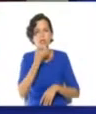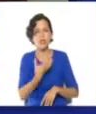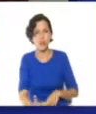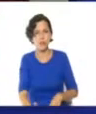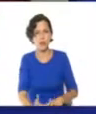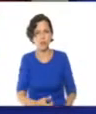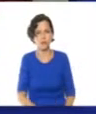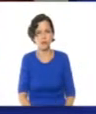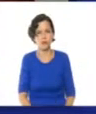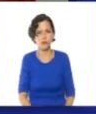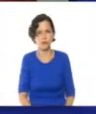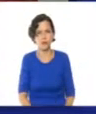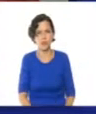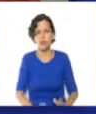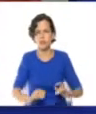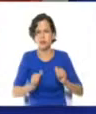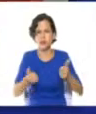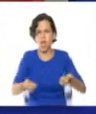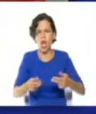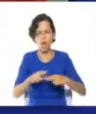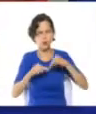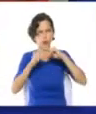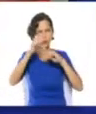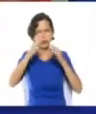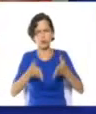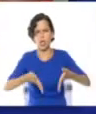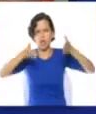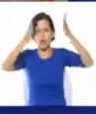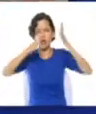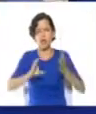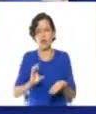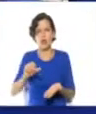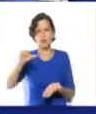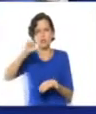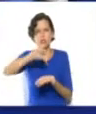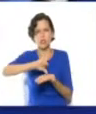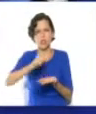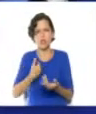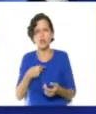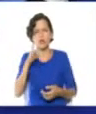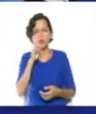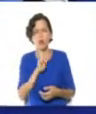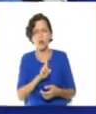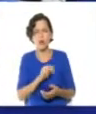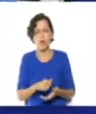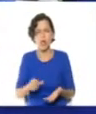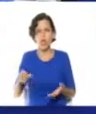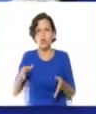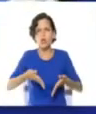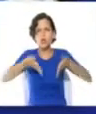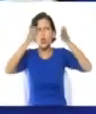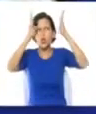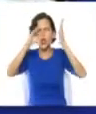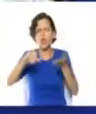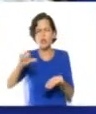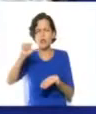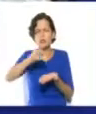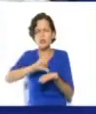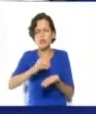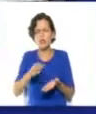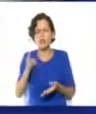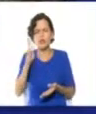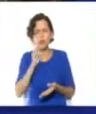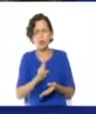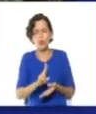6 de diciembre se inauguran las torres del Centro Simón Bolívar. Las torres del Centro Simón Bolívar, también conocidas como